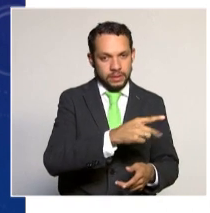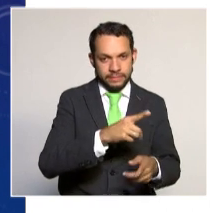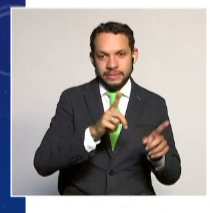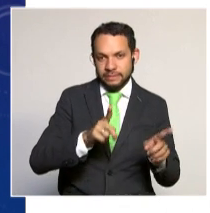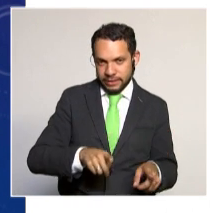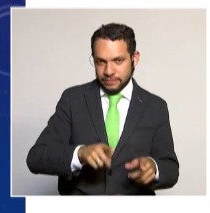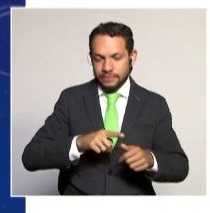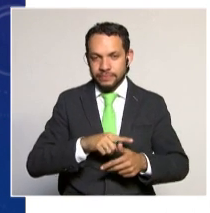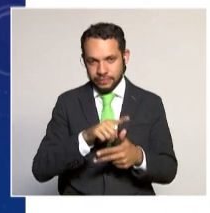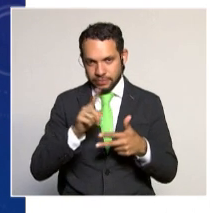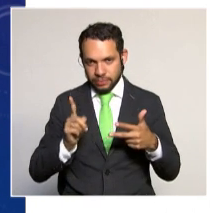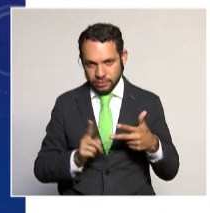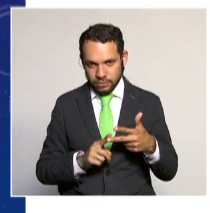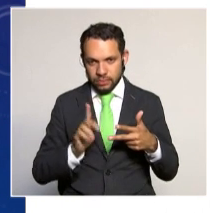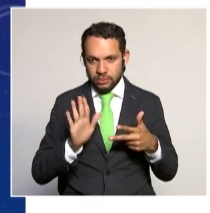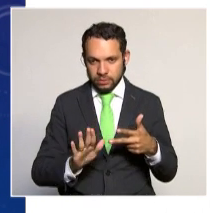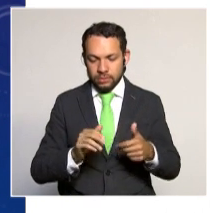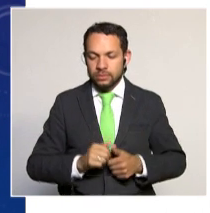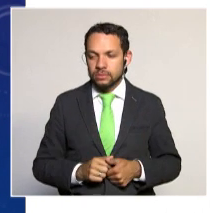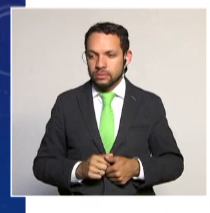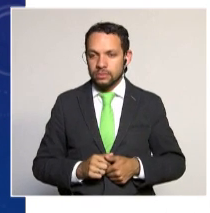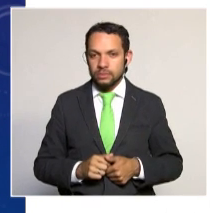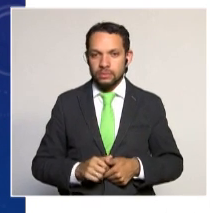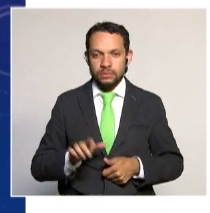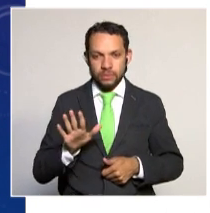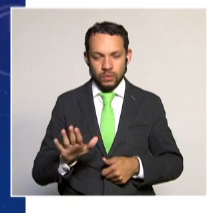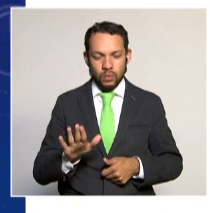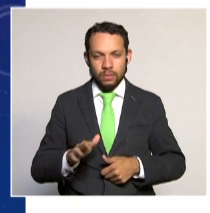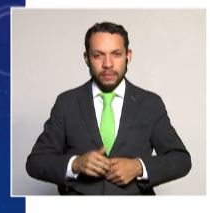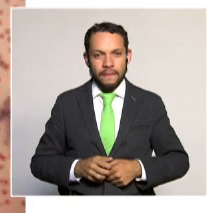Analicemos otro sector. Este sector, por ejemplo, acá.